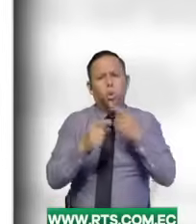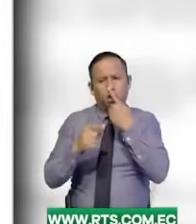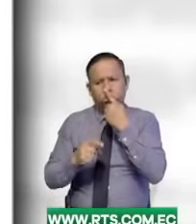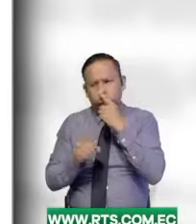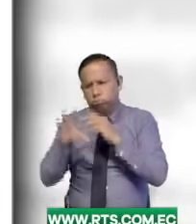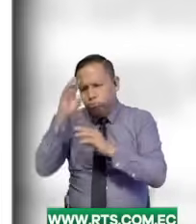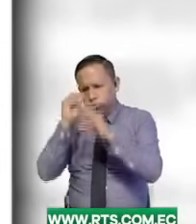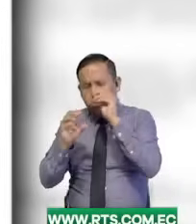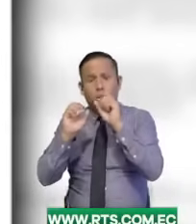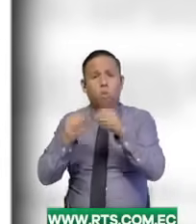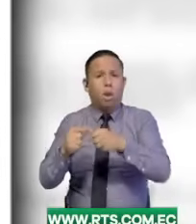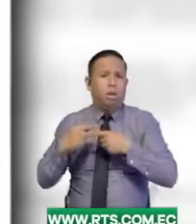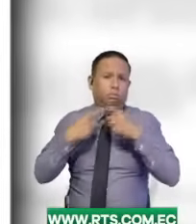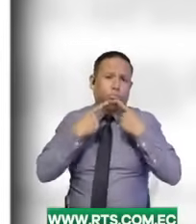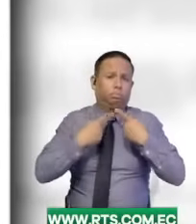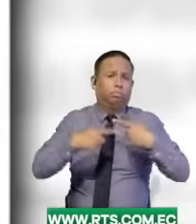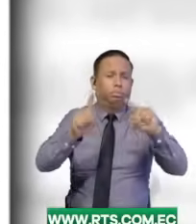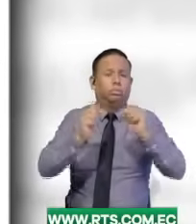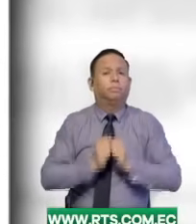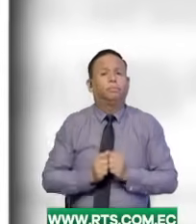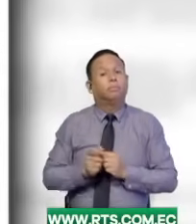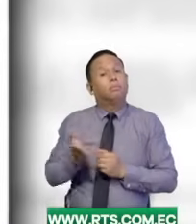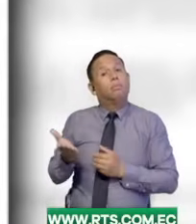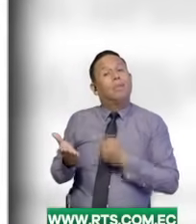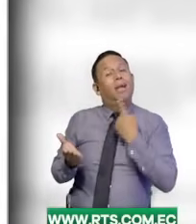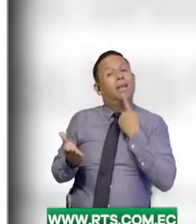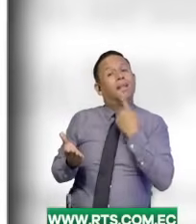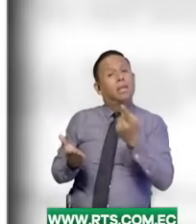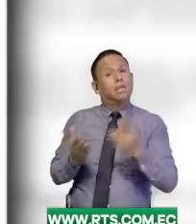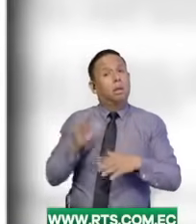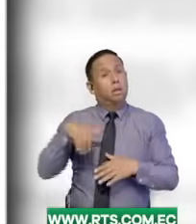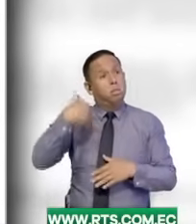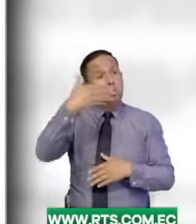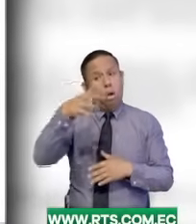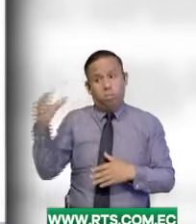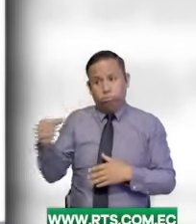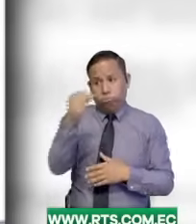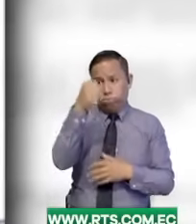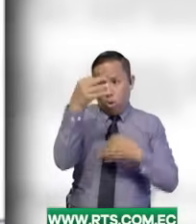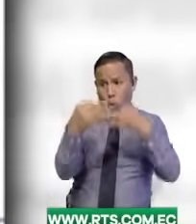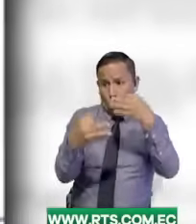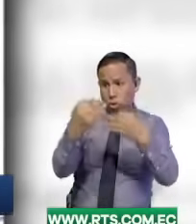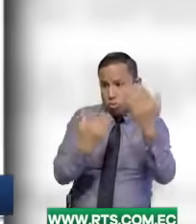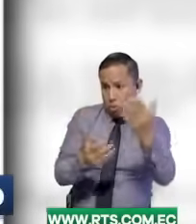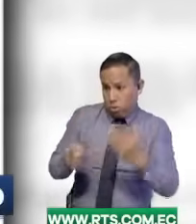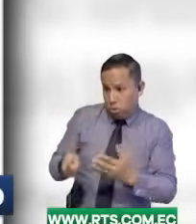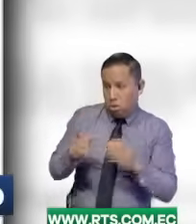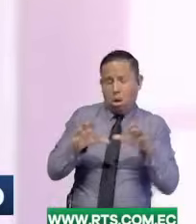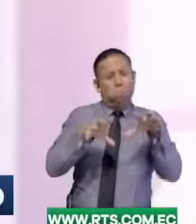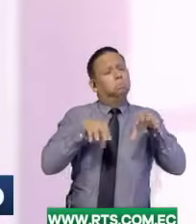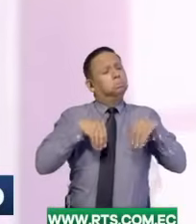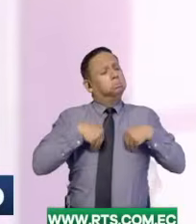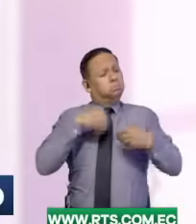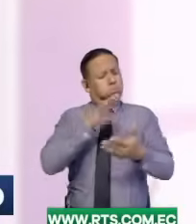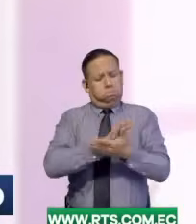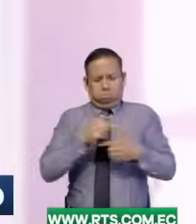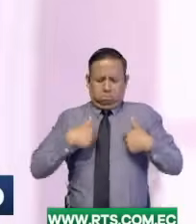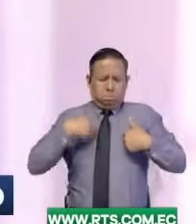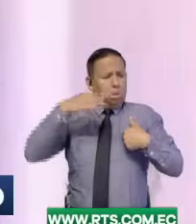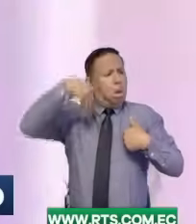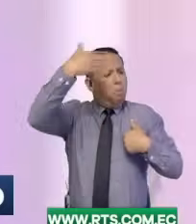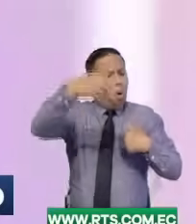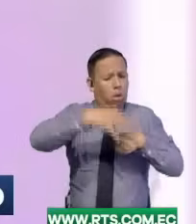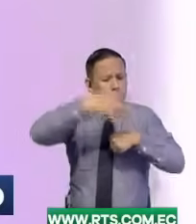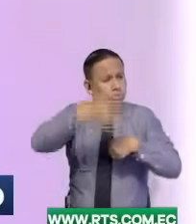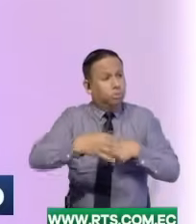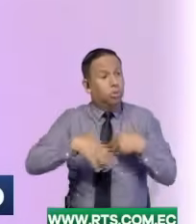ciudadanía. La fiscal también dijo estar preparada para enfrentar su juicio político cuando llegue el momento indicado, es decir, cuando